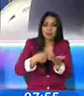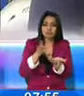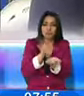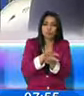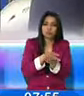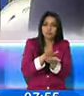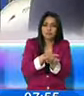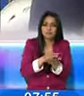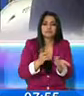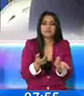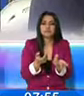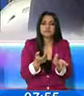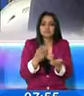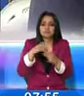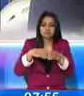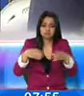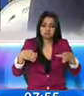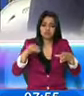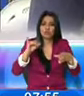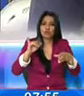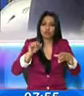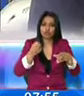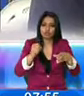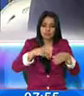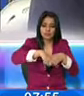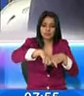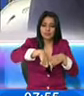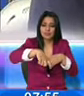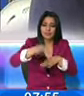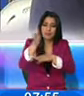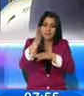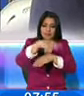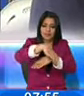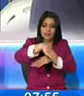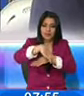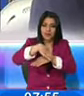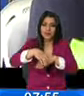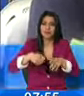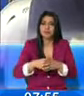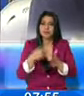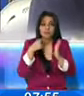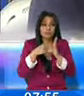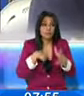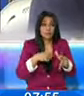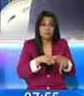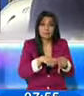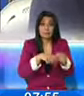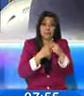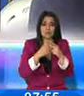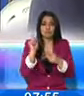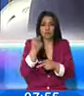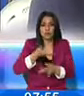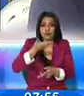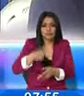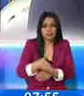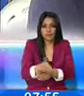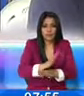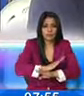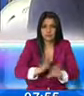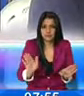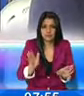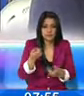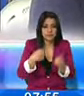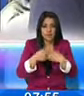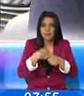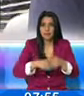concha, bollos, bandera. No, cuando yo empecé con encebollado solamente.